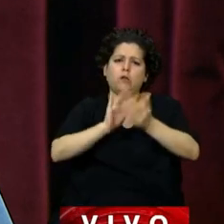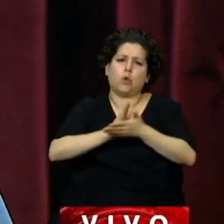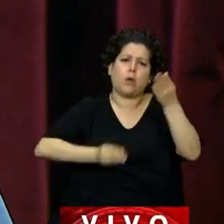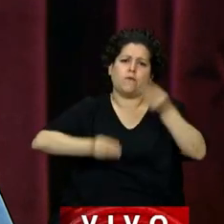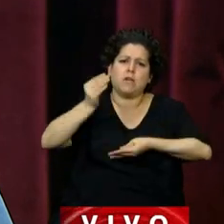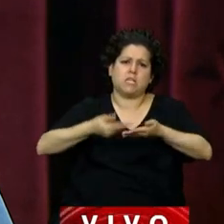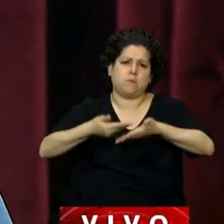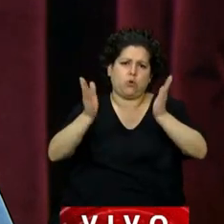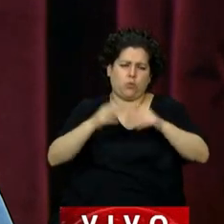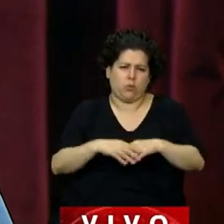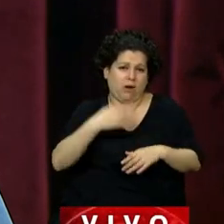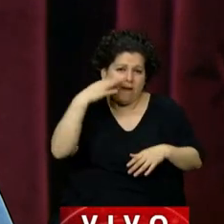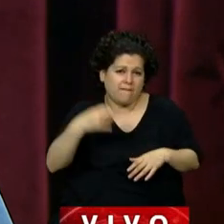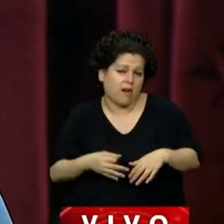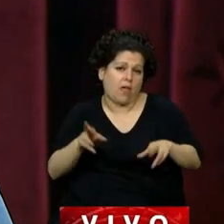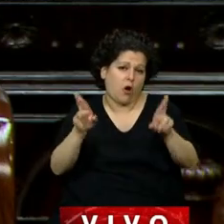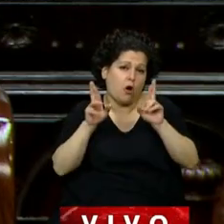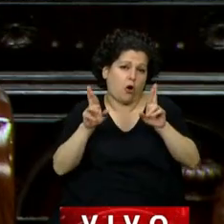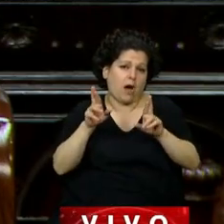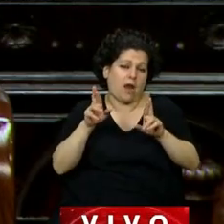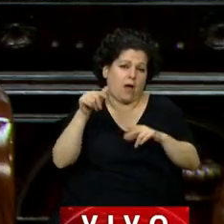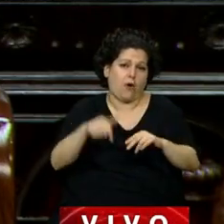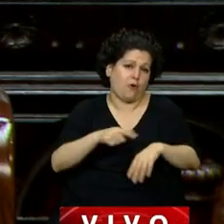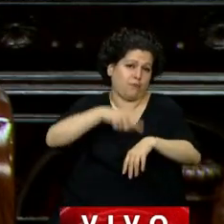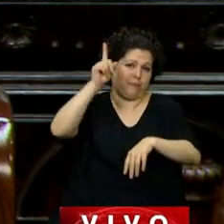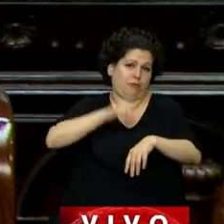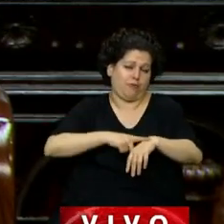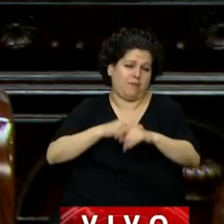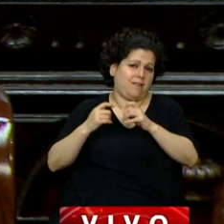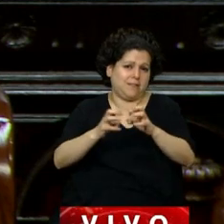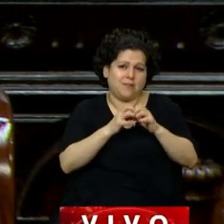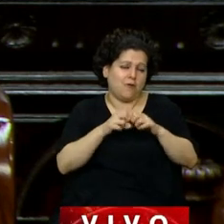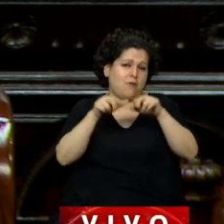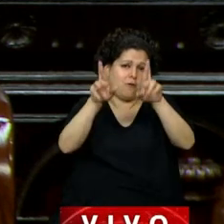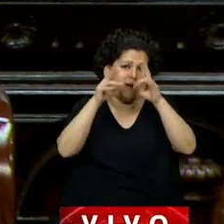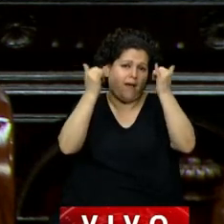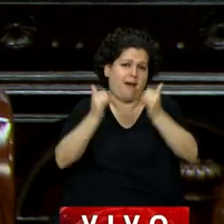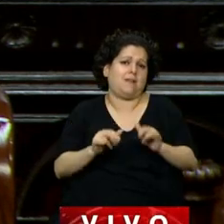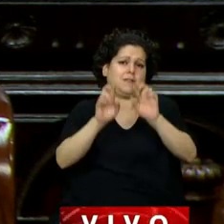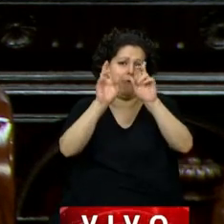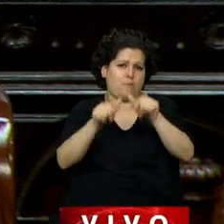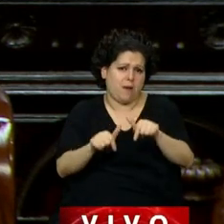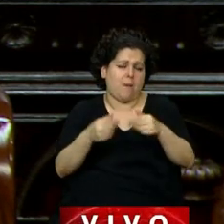finanzas públicas. La verdad que espero que al terminar esta jornada tengamos un plan